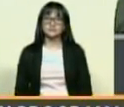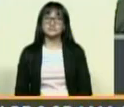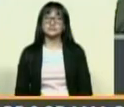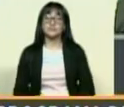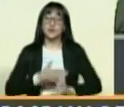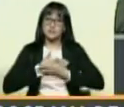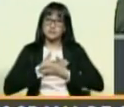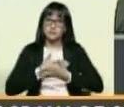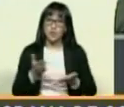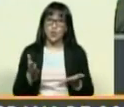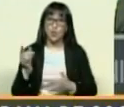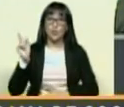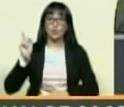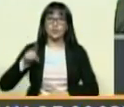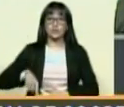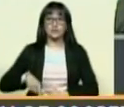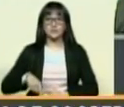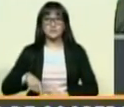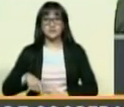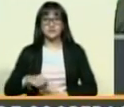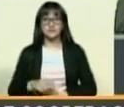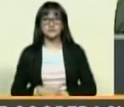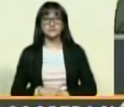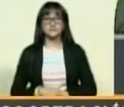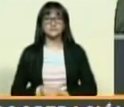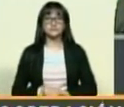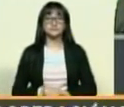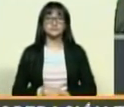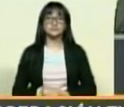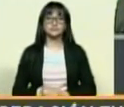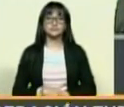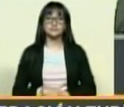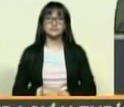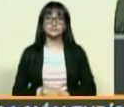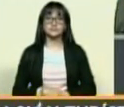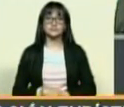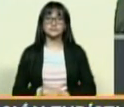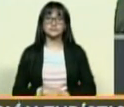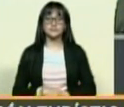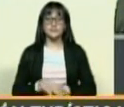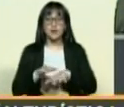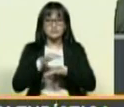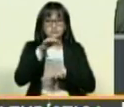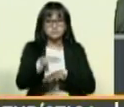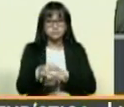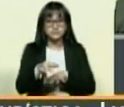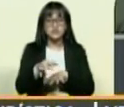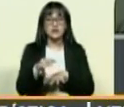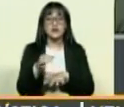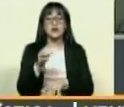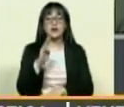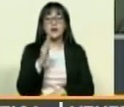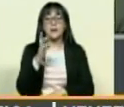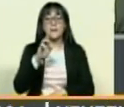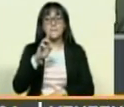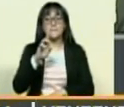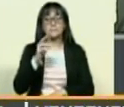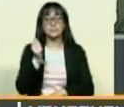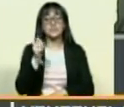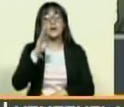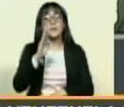solidaridad también, se le ha eximido a Antigua y Barbuda y a Dominica de los